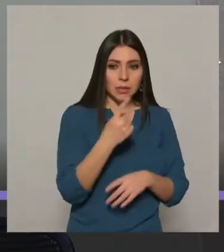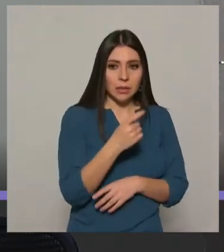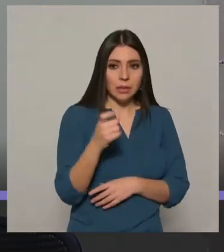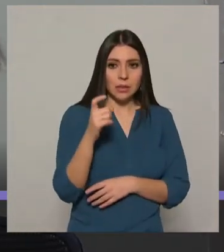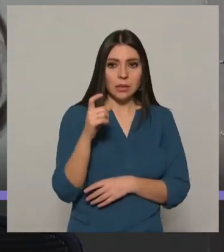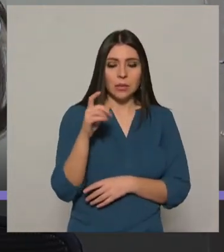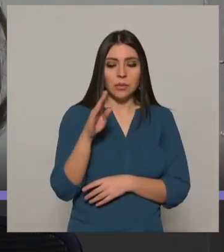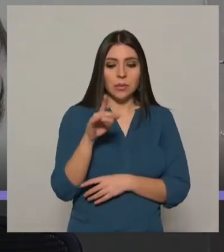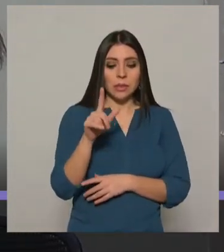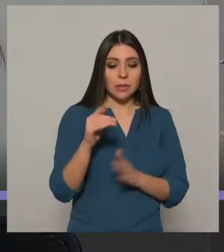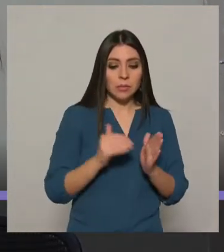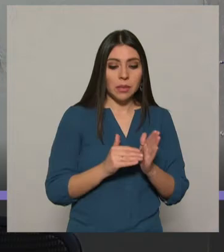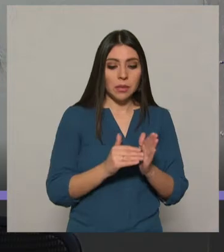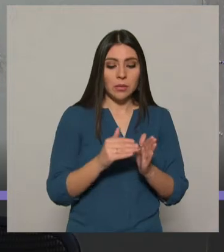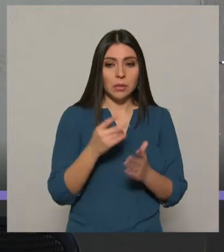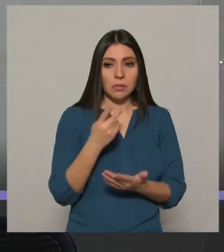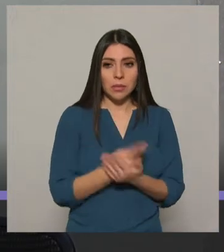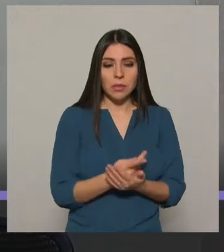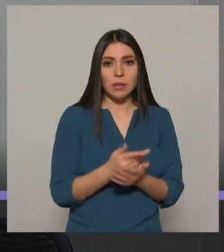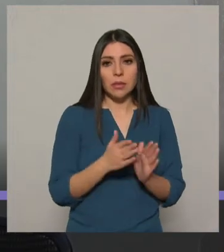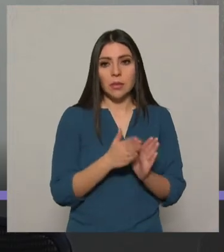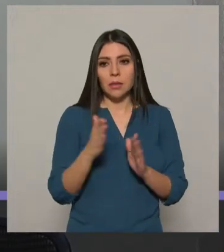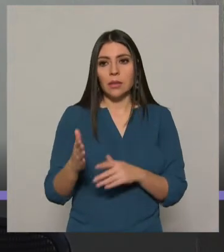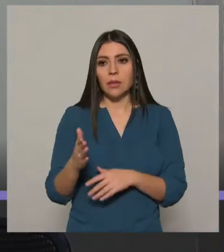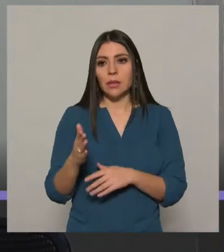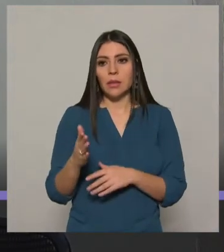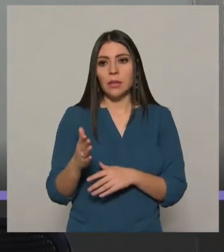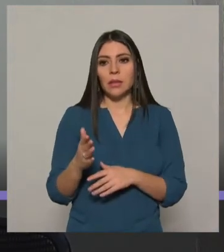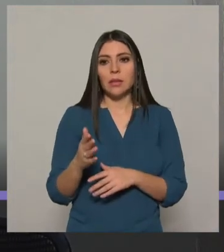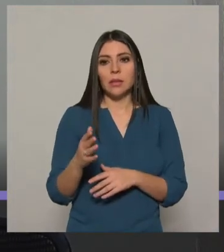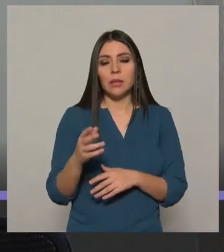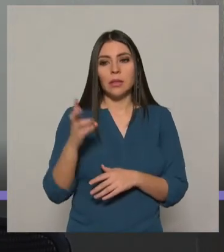3,197 millones de pesos a